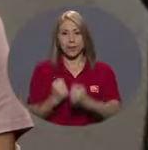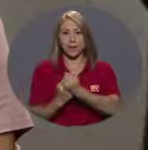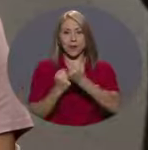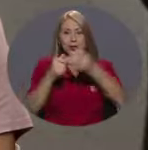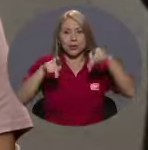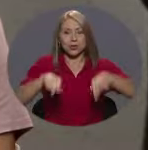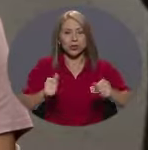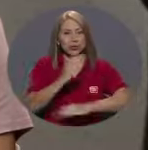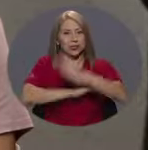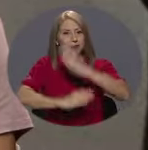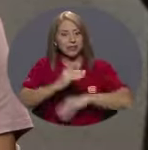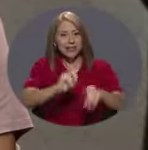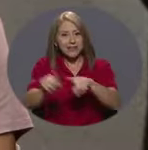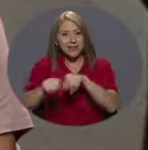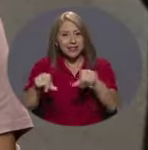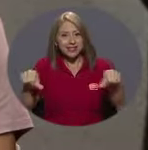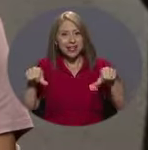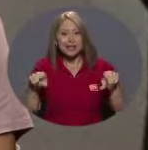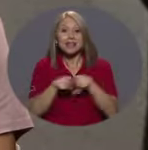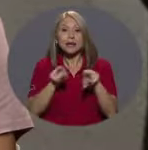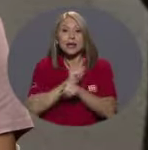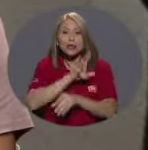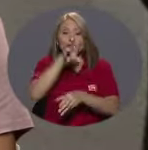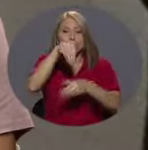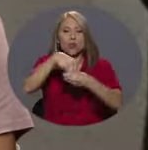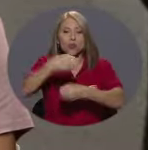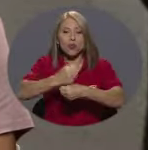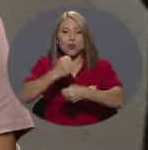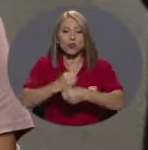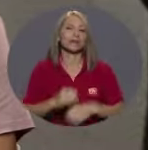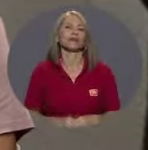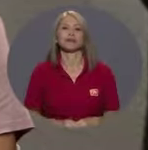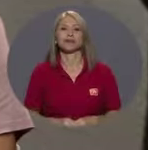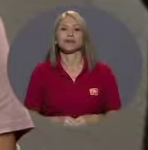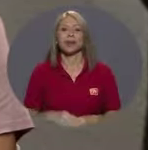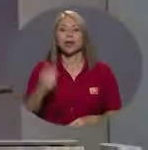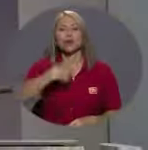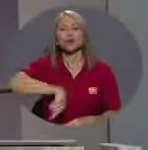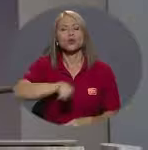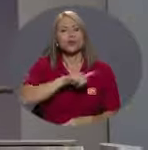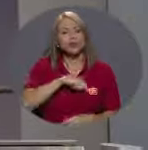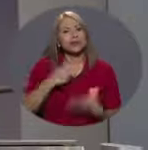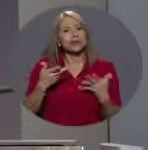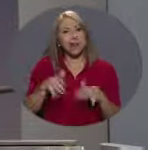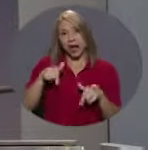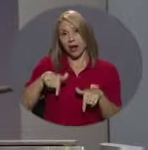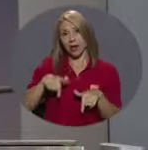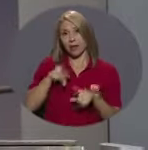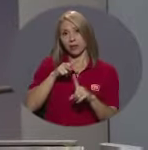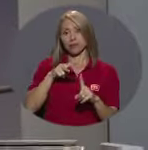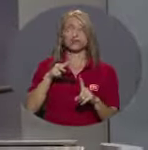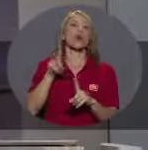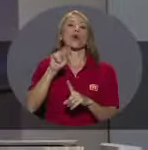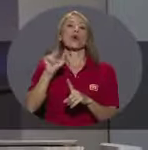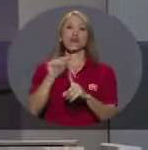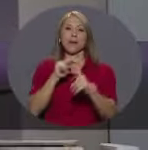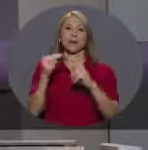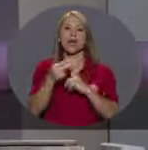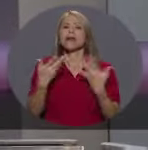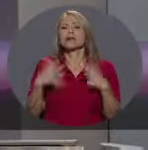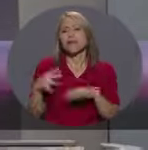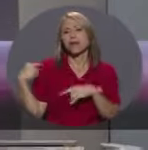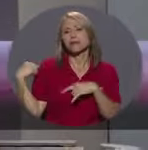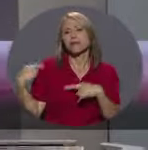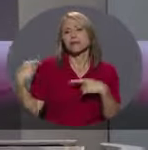alguna discapacidad en múltiples áreas, incluida esta parte del empleo. Nosotros hemos abordado aquí en Una Mirada este tema en